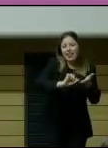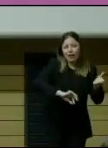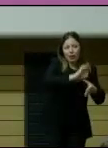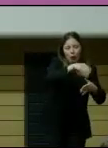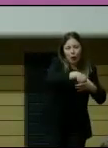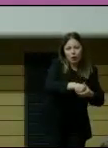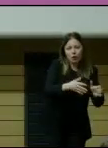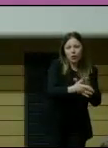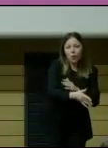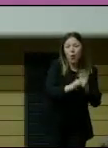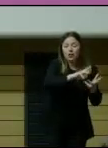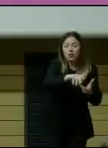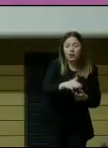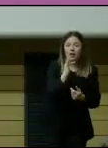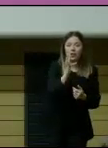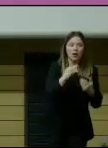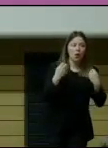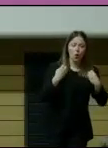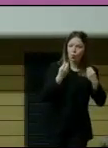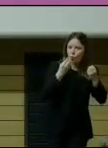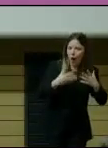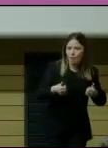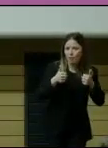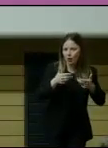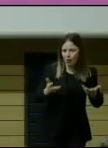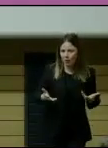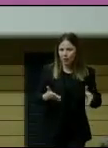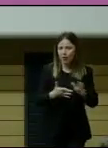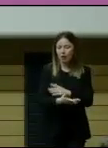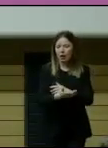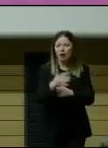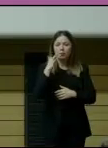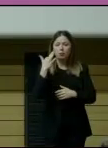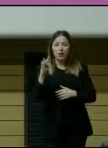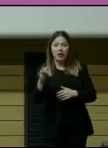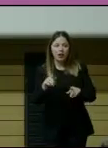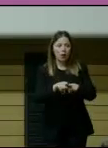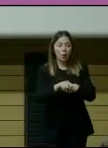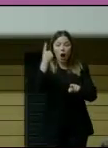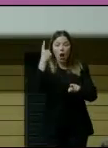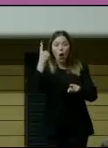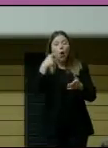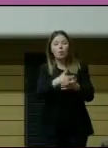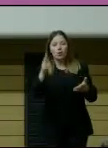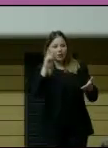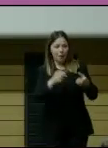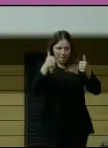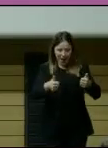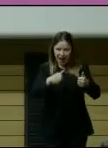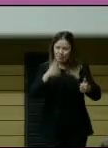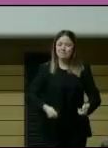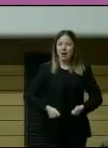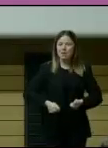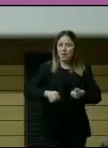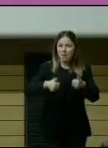van saliendo tus noticias, ¡buah, Dios mío, eso le tenía toda la miseria! Fentanilo, ¡bum!, 1 millón de visitas. ¡Vamos, venga, perfecto! Y